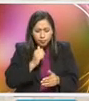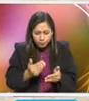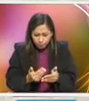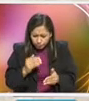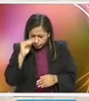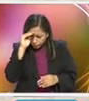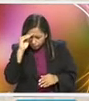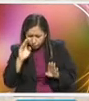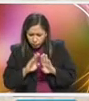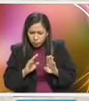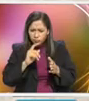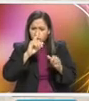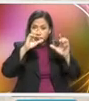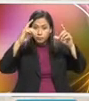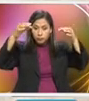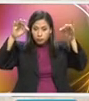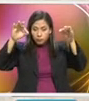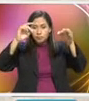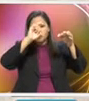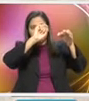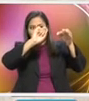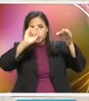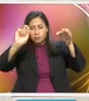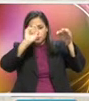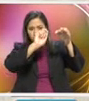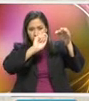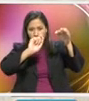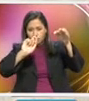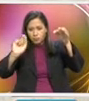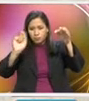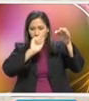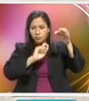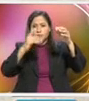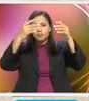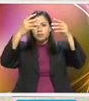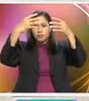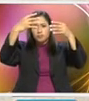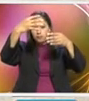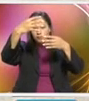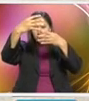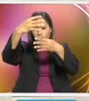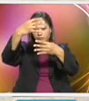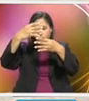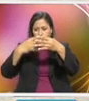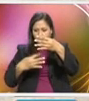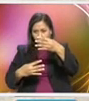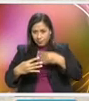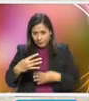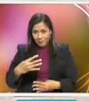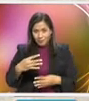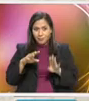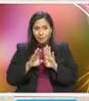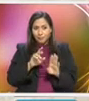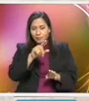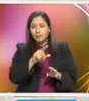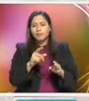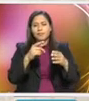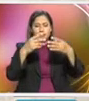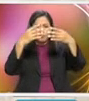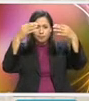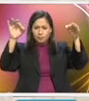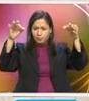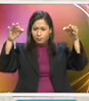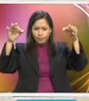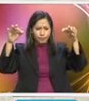escribe sobre una hoja es cómo distribuye ese espacio gráfico. Es como si tú tomaras este recurso, que en este momento es tu